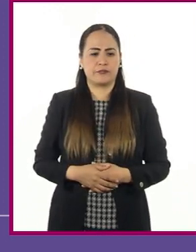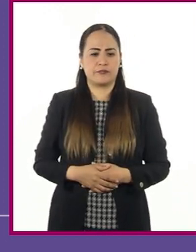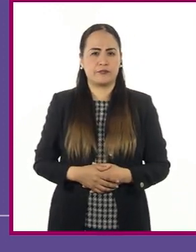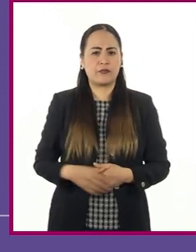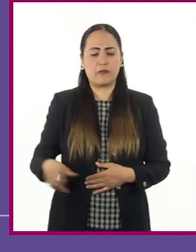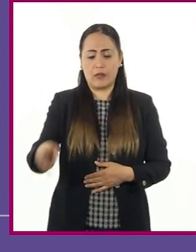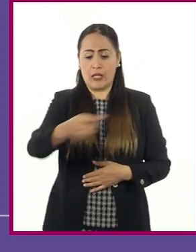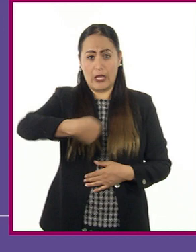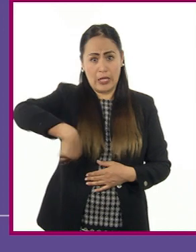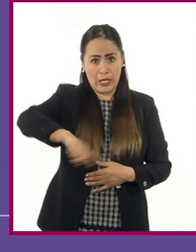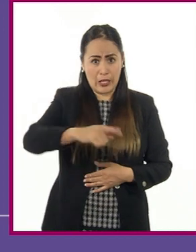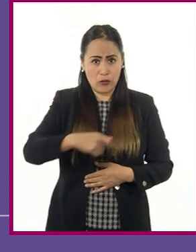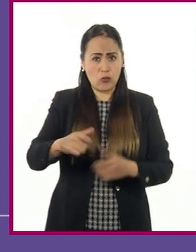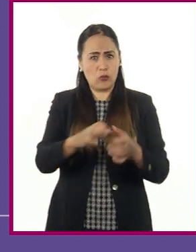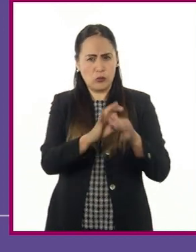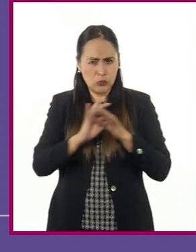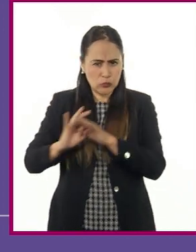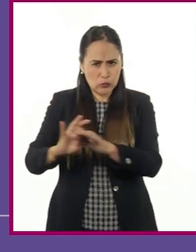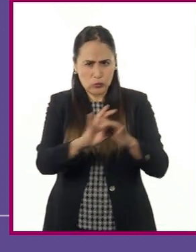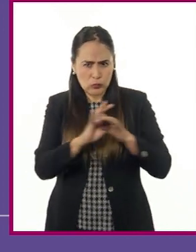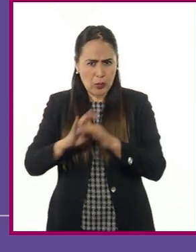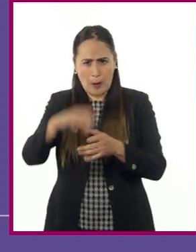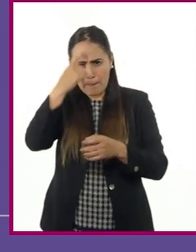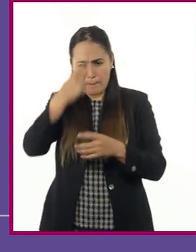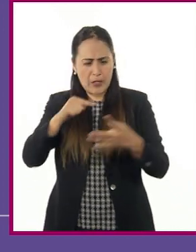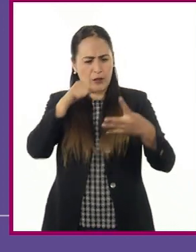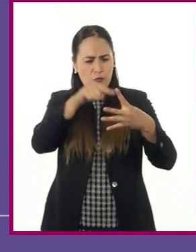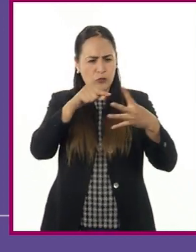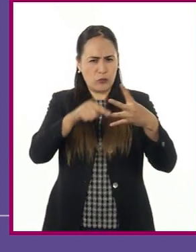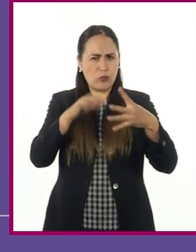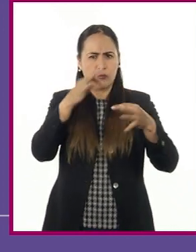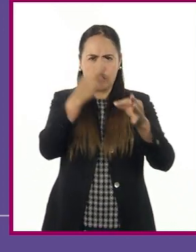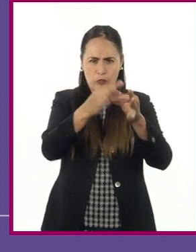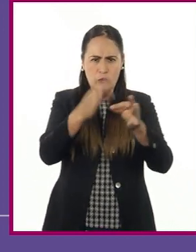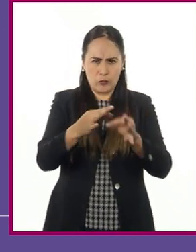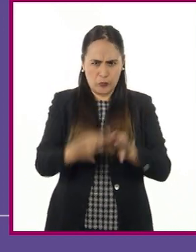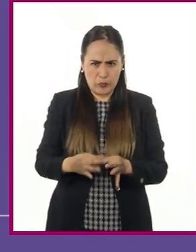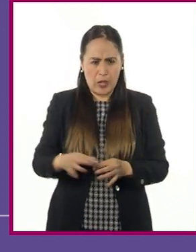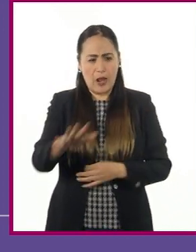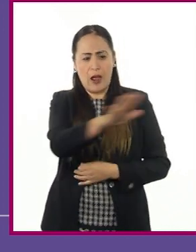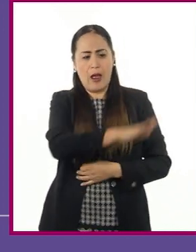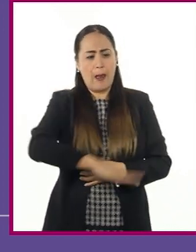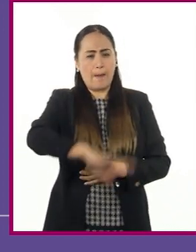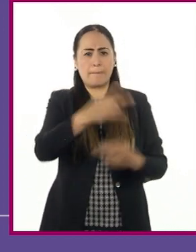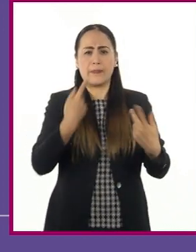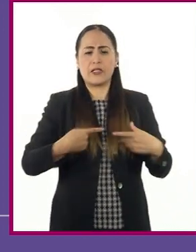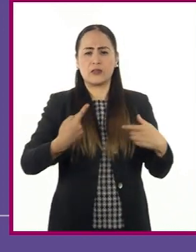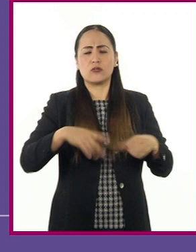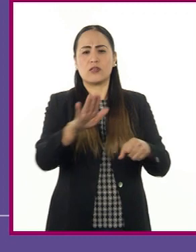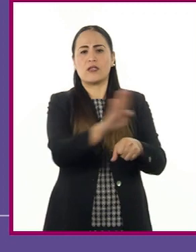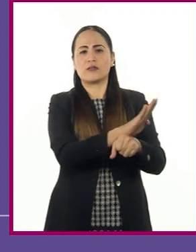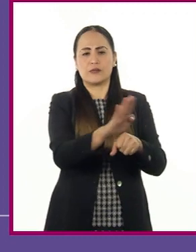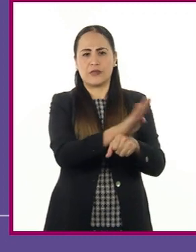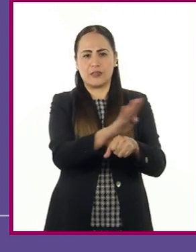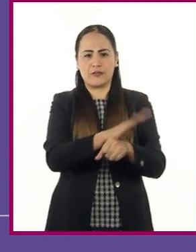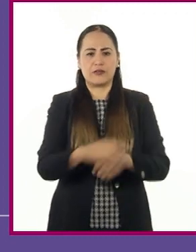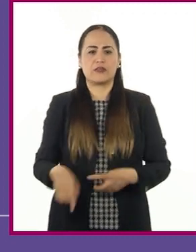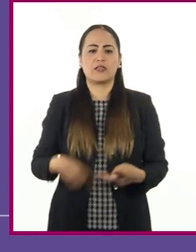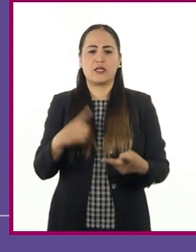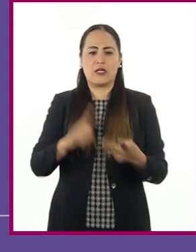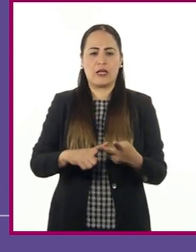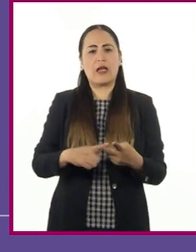Cooperar entre sí para alcanzar objetivos comunes y beneficiar a la ciudadanía. Ser